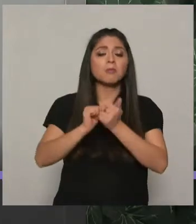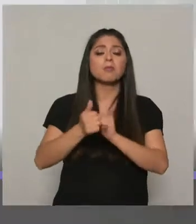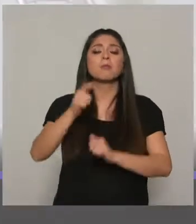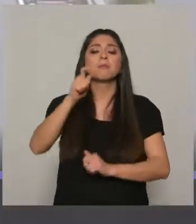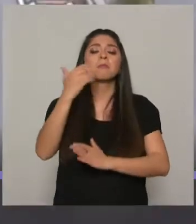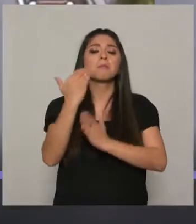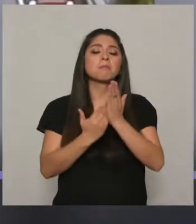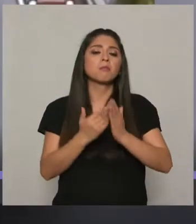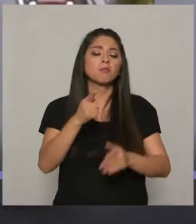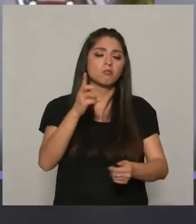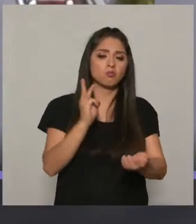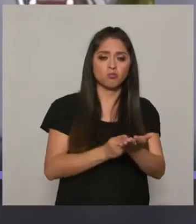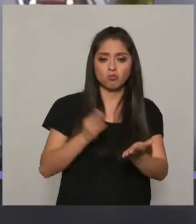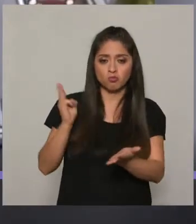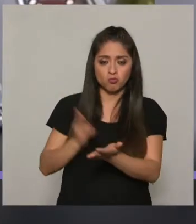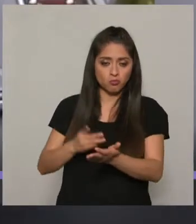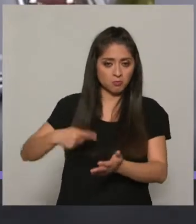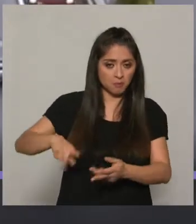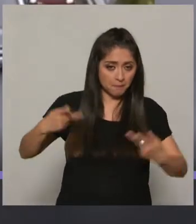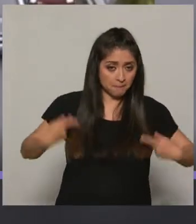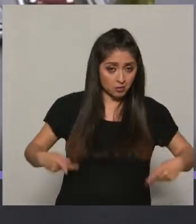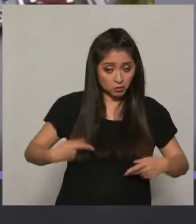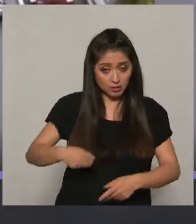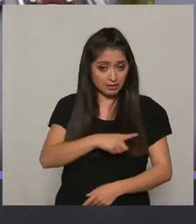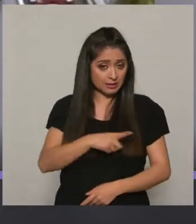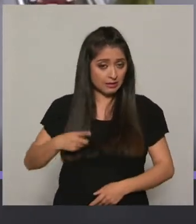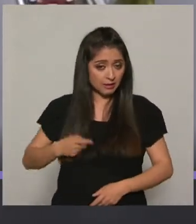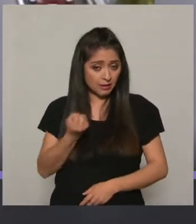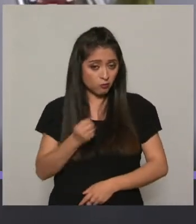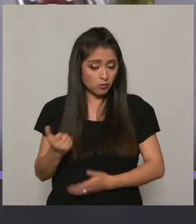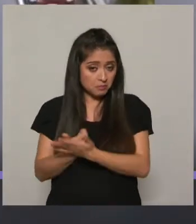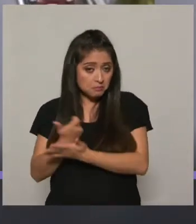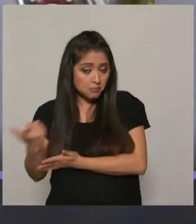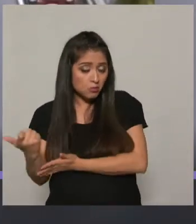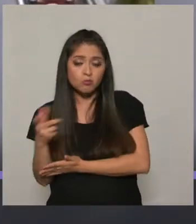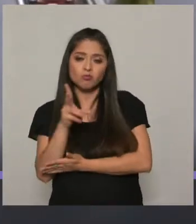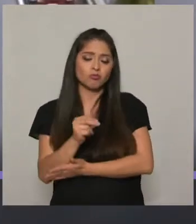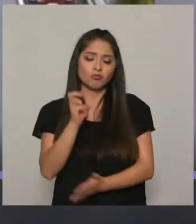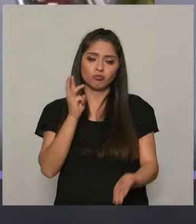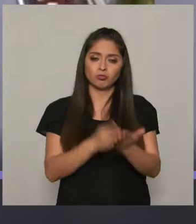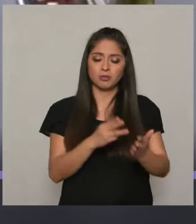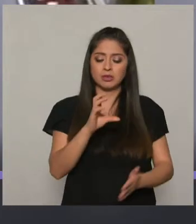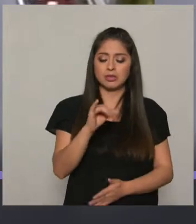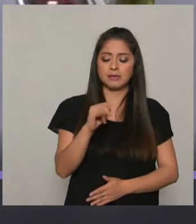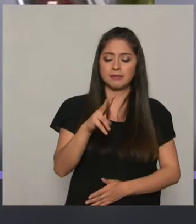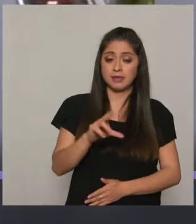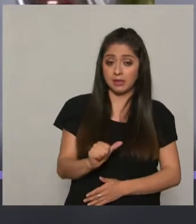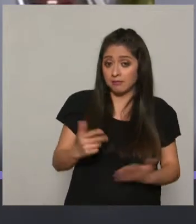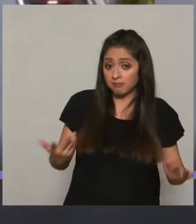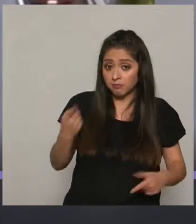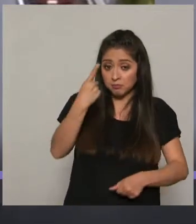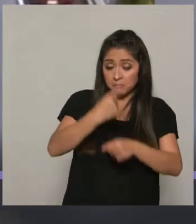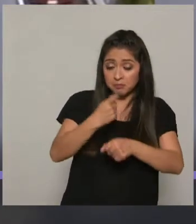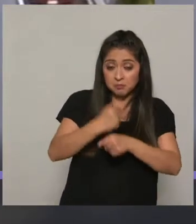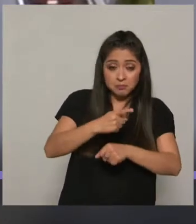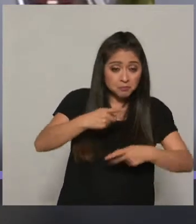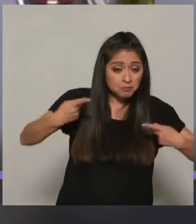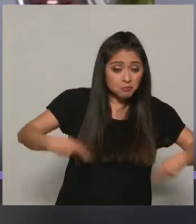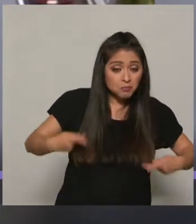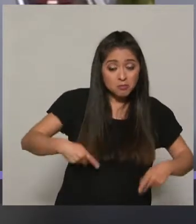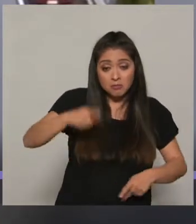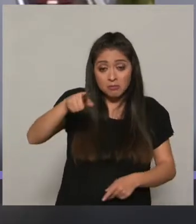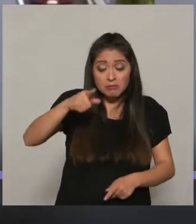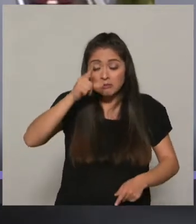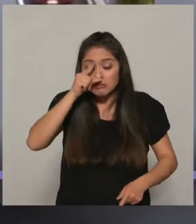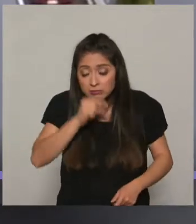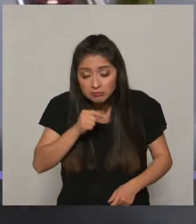sanciones que está teniendo ahora la gente ya no son sanciones económicas, son sanciones cívicas. Por primera vez, una persona que comete una infracción está tomando un